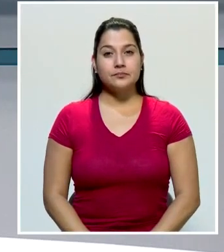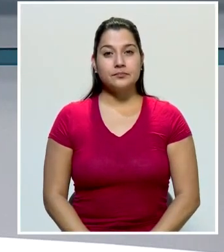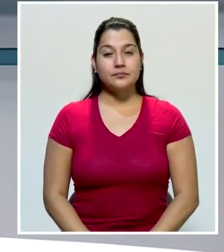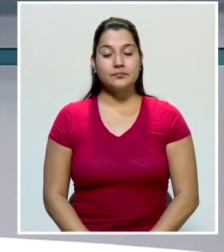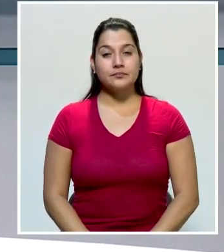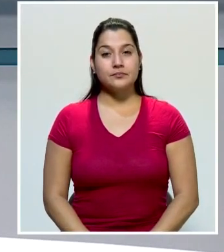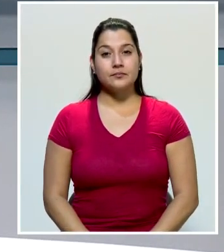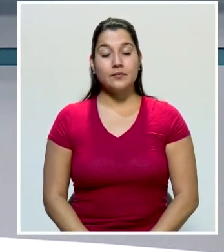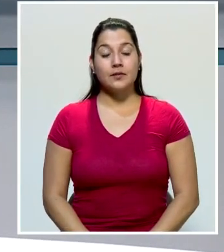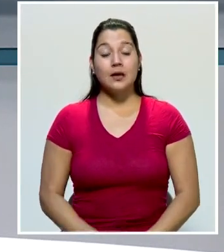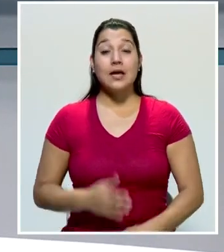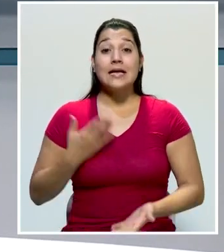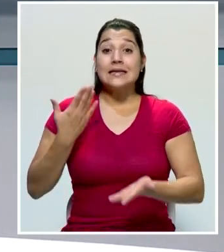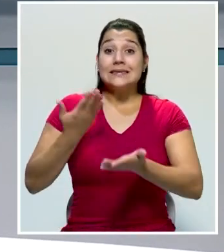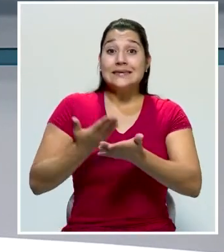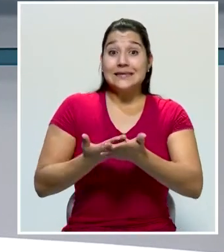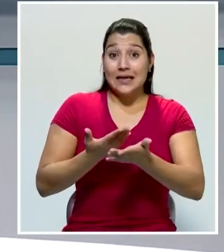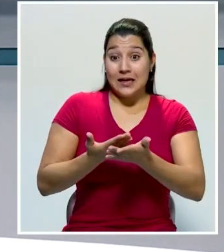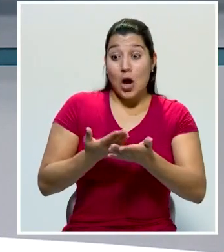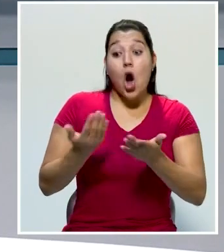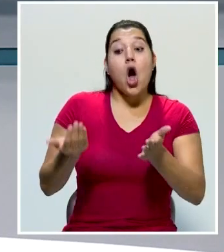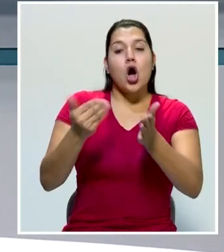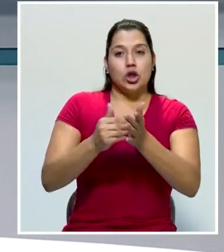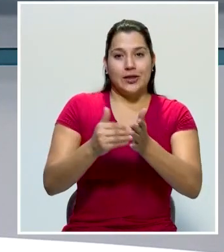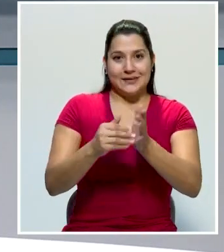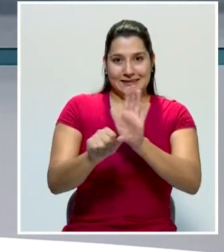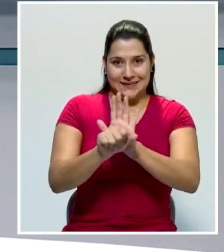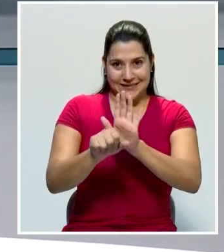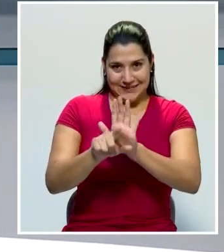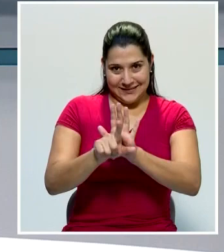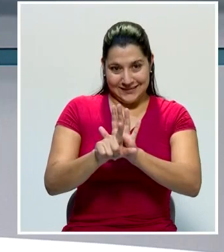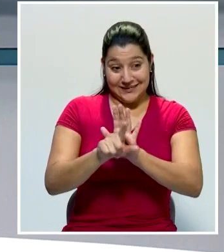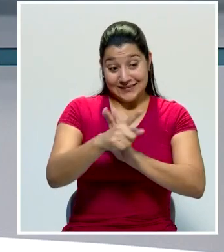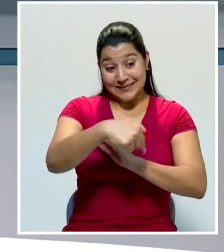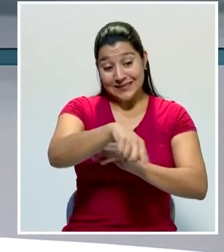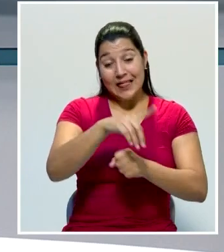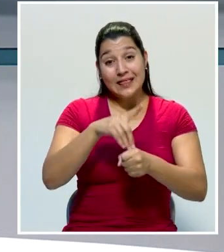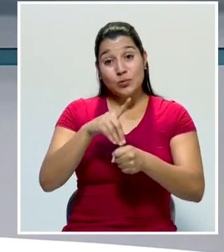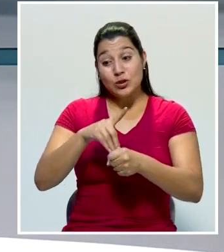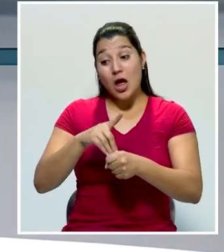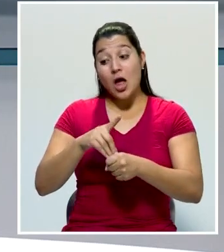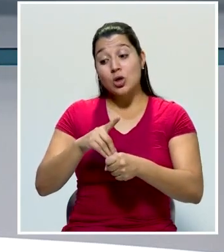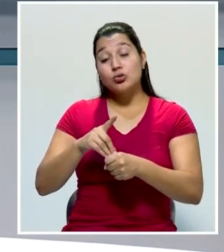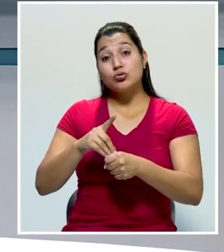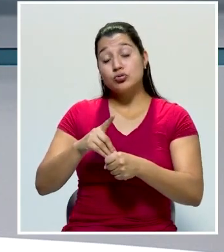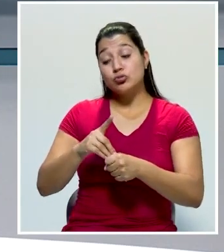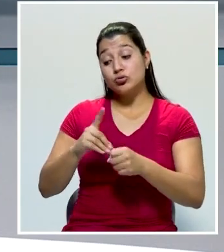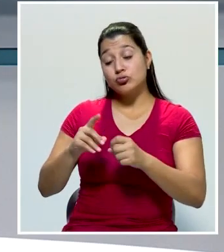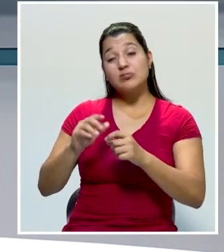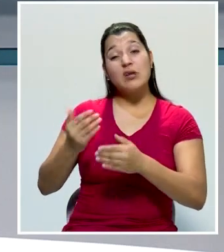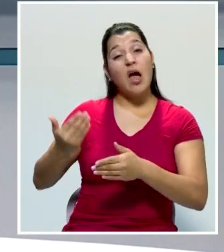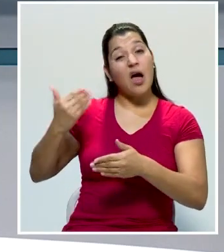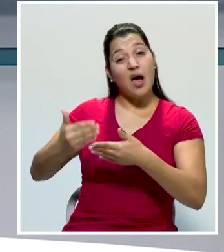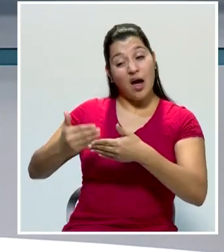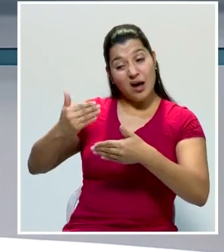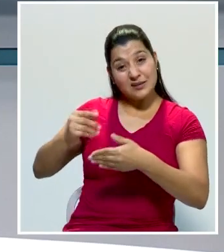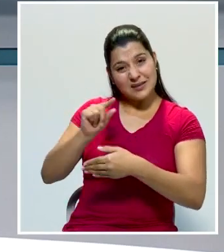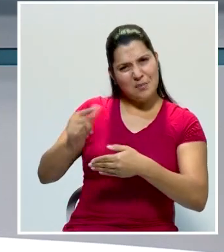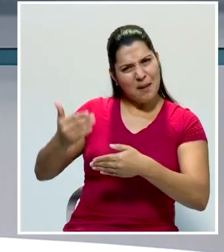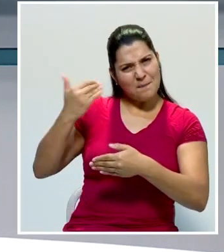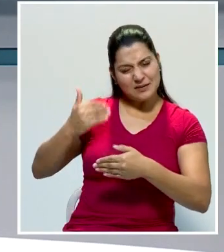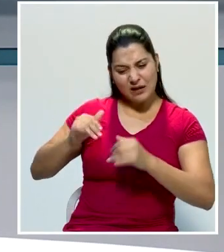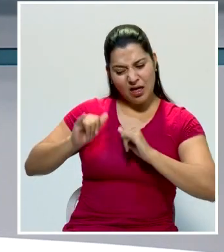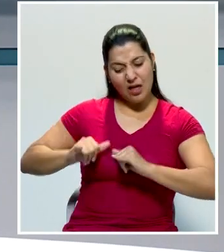tras el regreso al edificio principal de la Asamblea Legislativa, los diputados alzan la voz para retomar